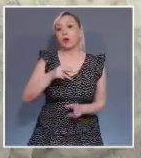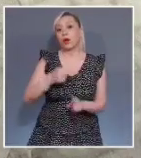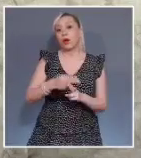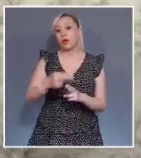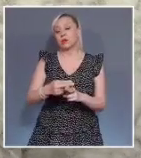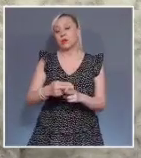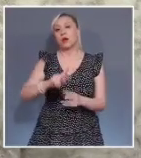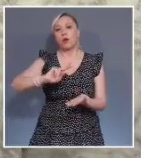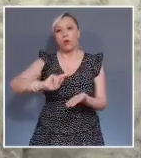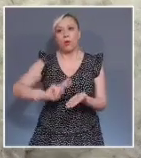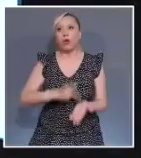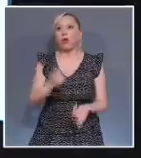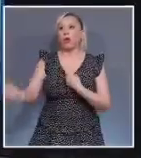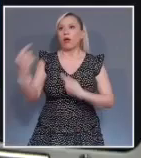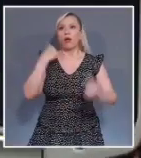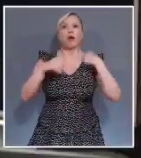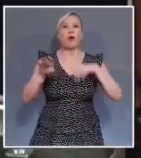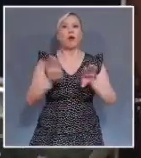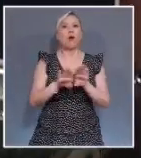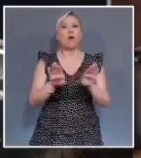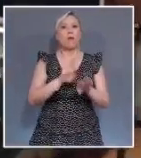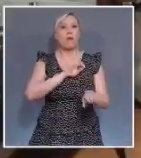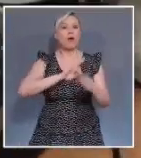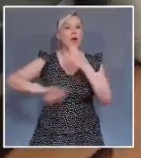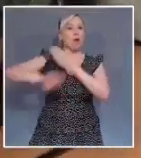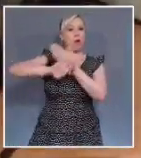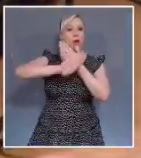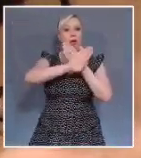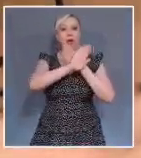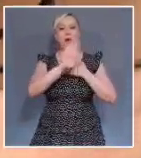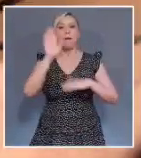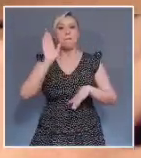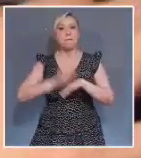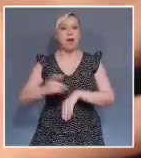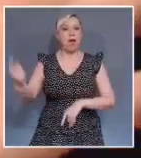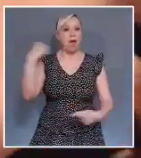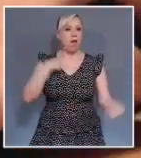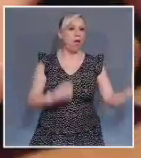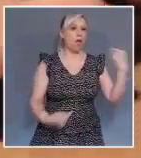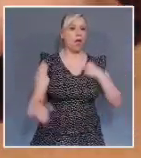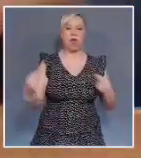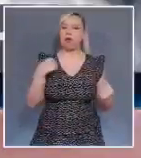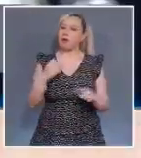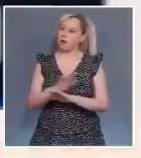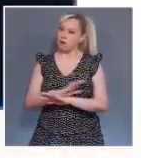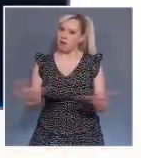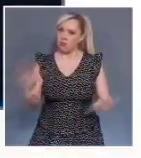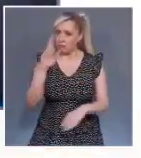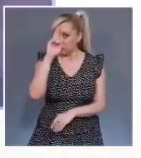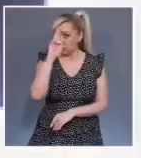revictimización. Poder Informativo, José Luis Guerra García.